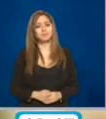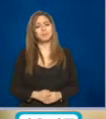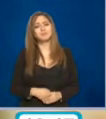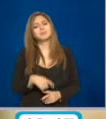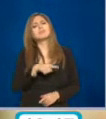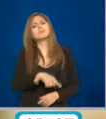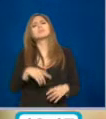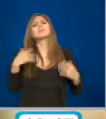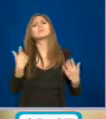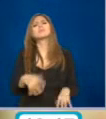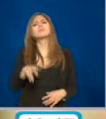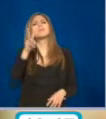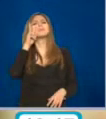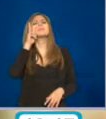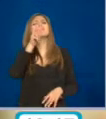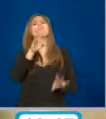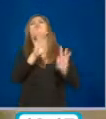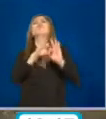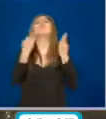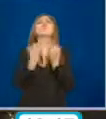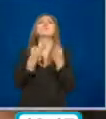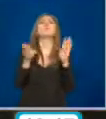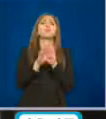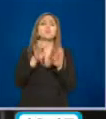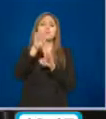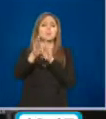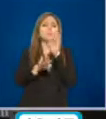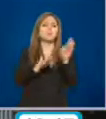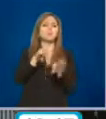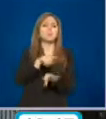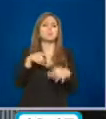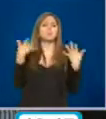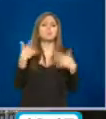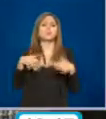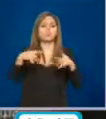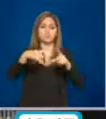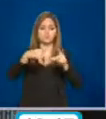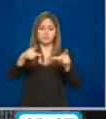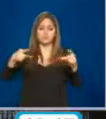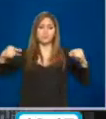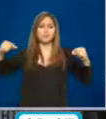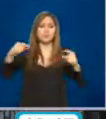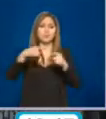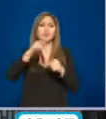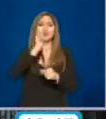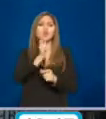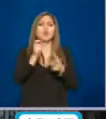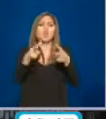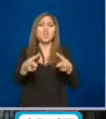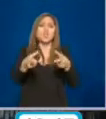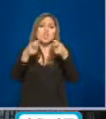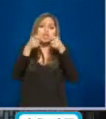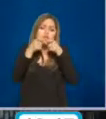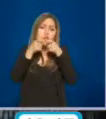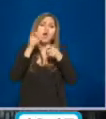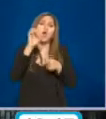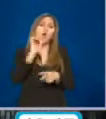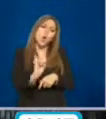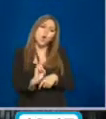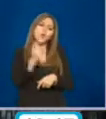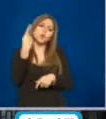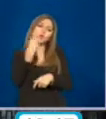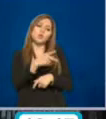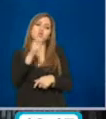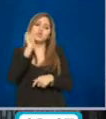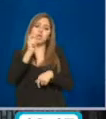qué Están bonito. increíbles. Y ve la sí, forma, Tere, exacto, ¿no? ¿no? Qué presentación, padrísimo. Tostadas horneadas o esta opción